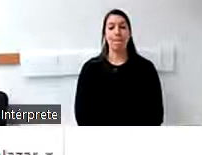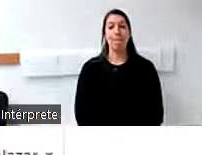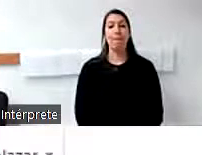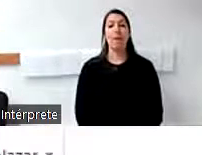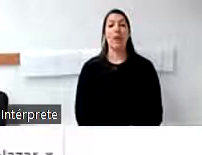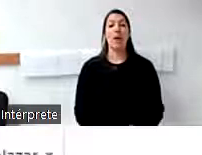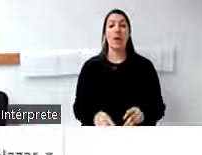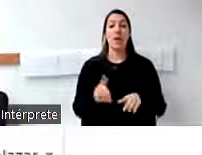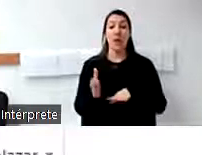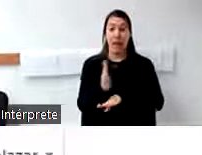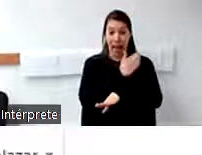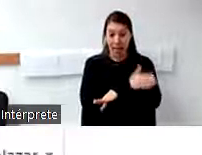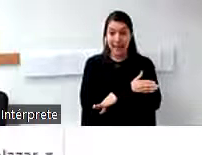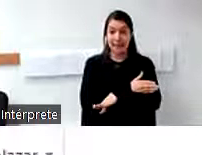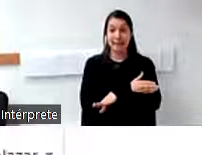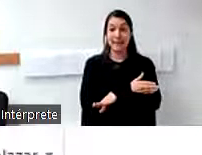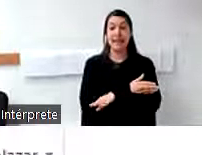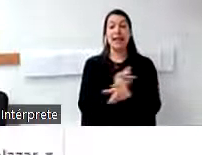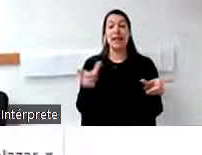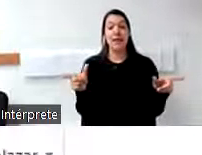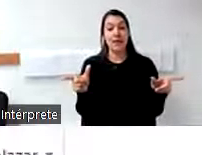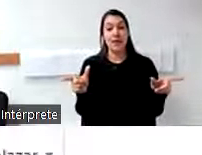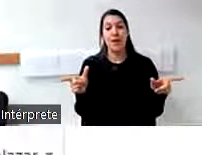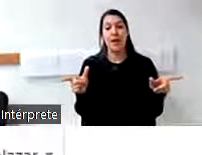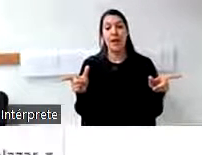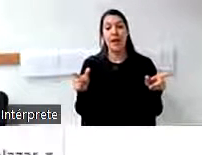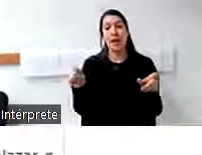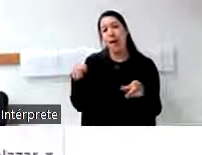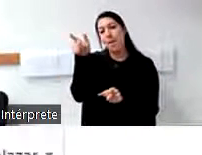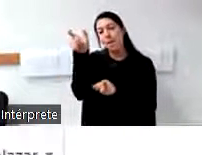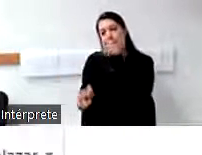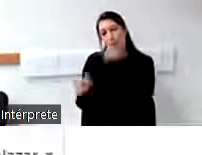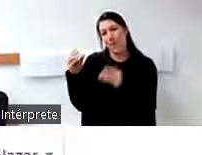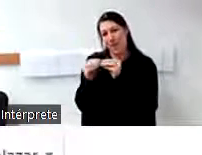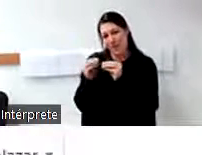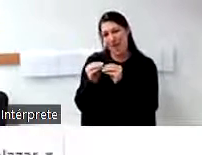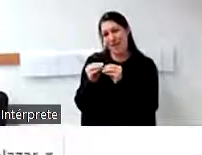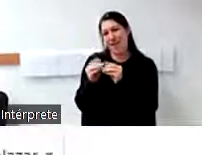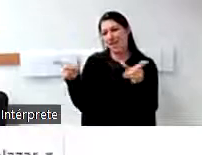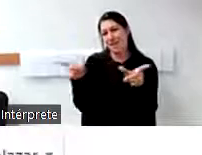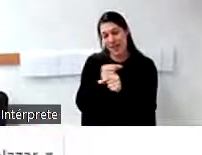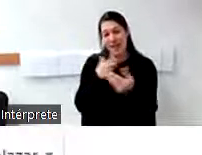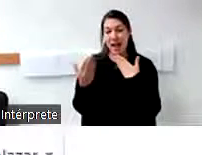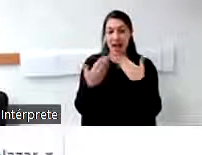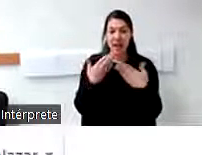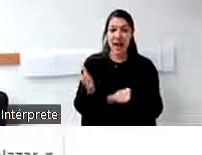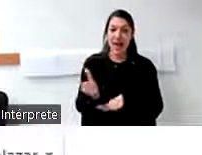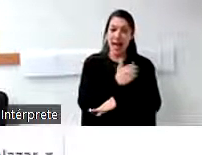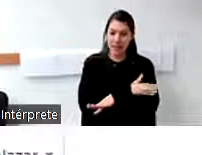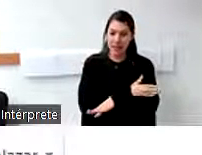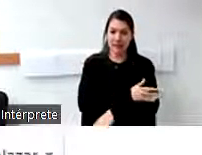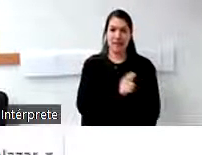Antes de darle la palabra a la doctora Yudice, para hacer el cierre, esperen un poquito que dejo de